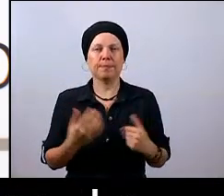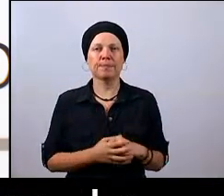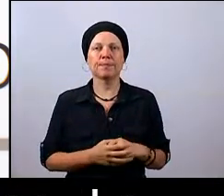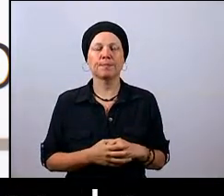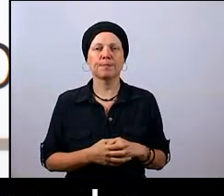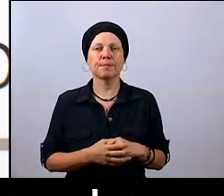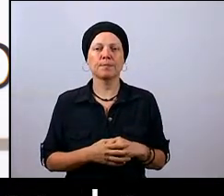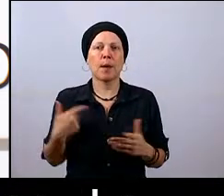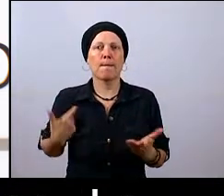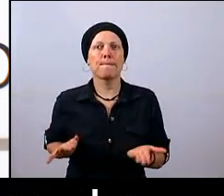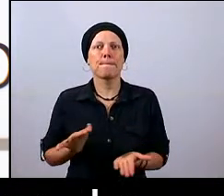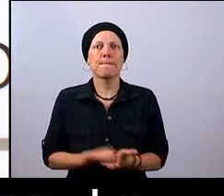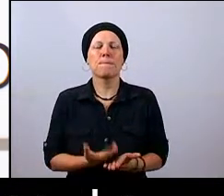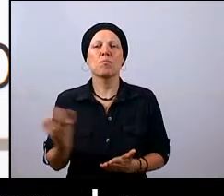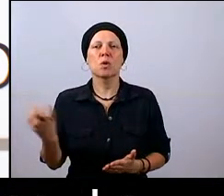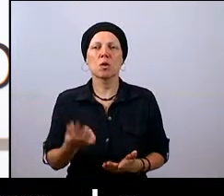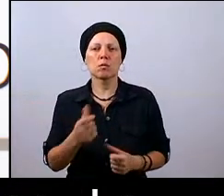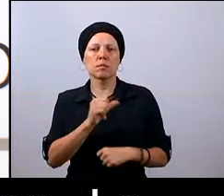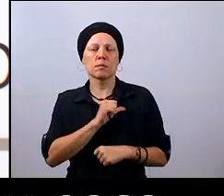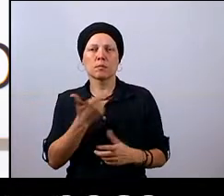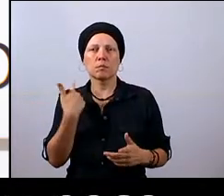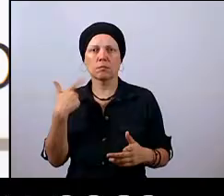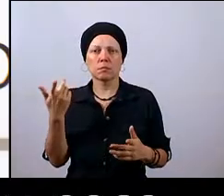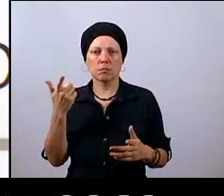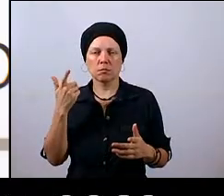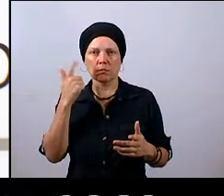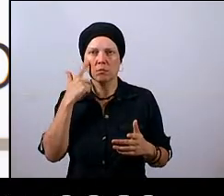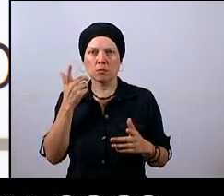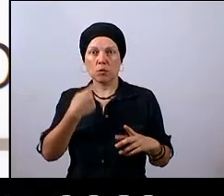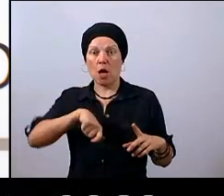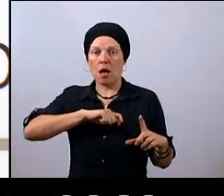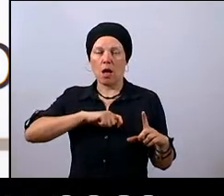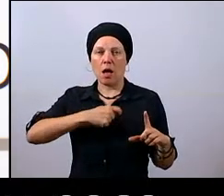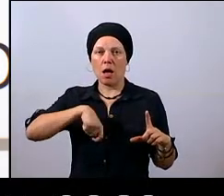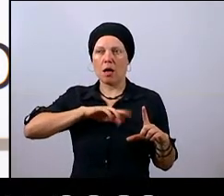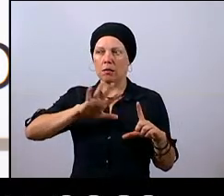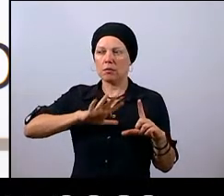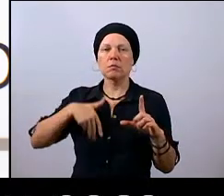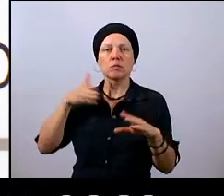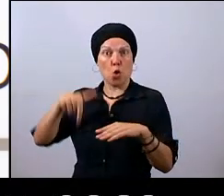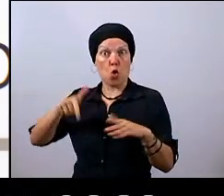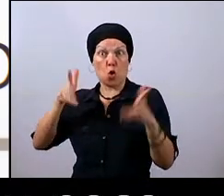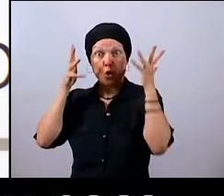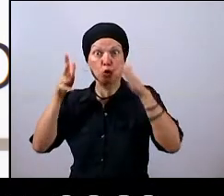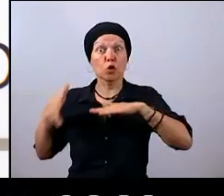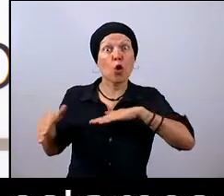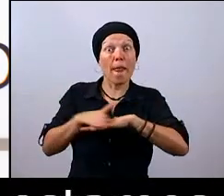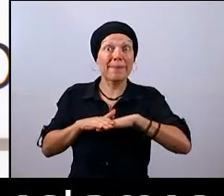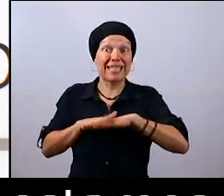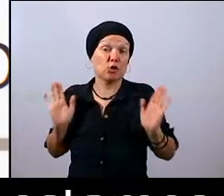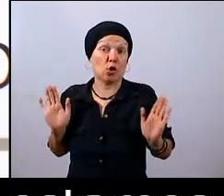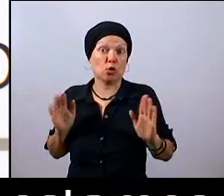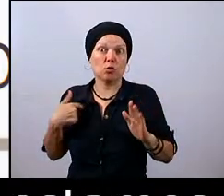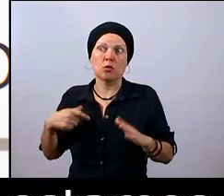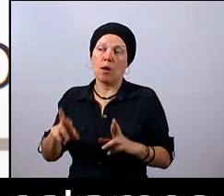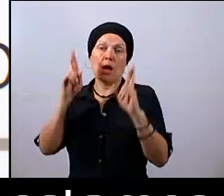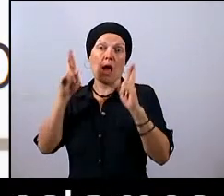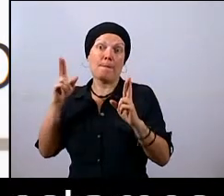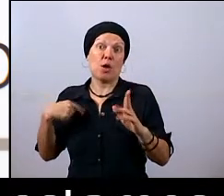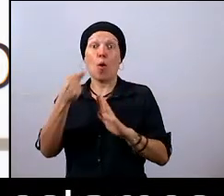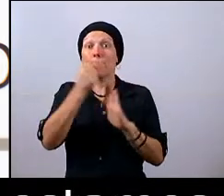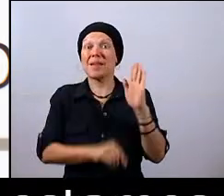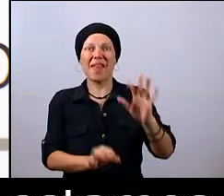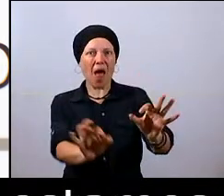pedimos es concreción y estamos mirando al Estado. Hoy hay Consejo de Ministros, ¿no? Espero que hoy se anuncien medidas